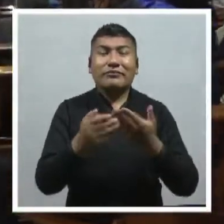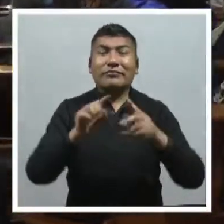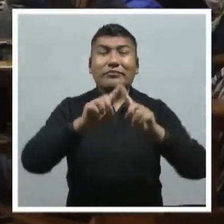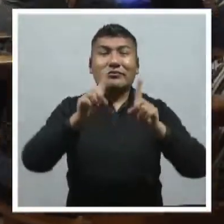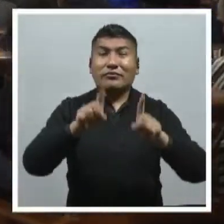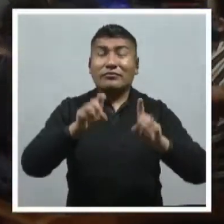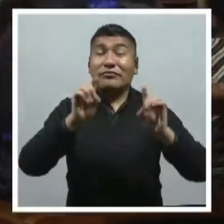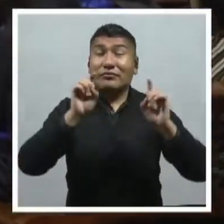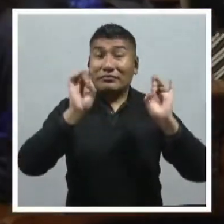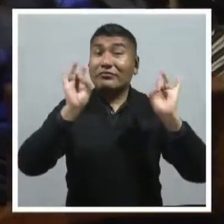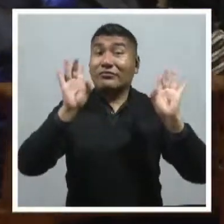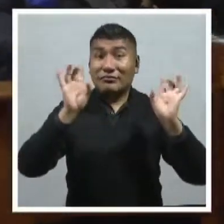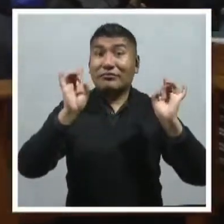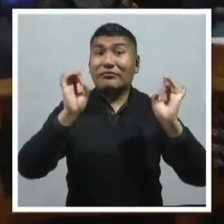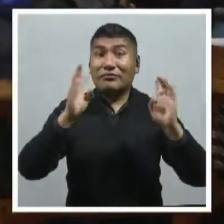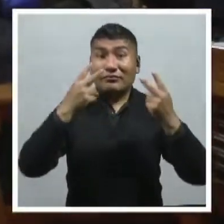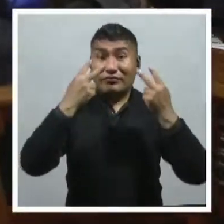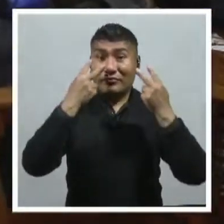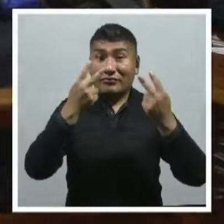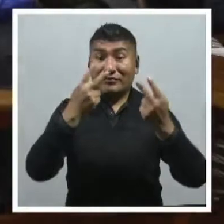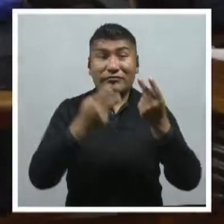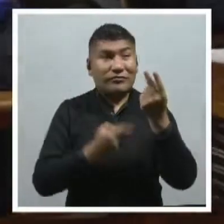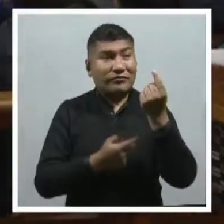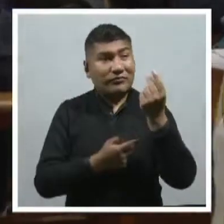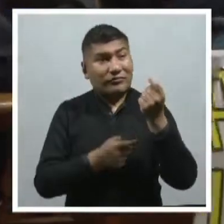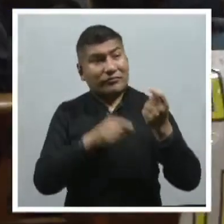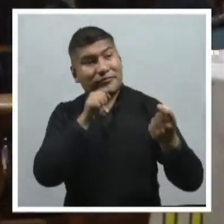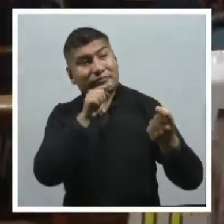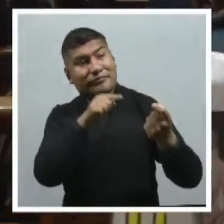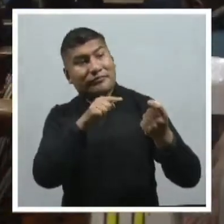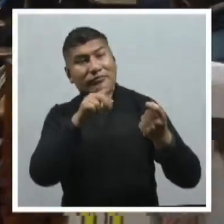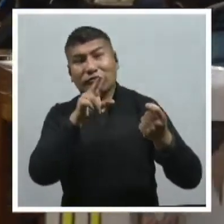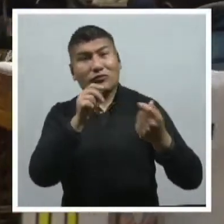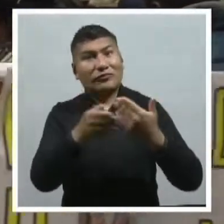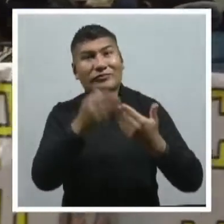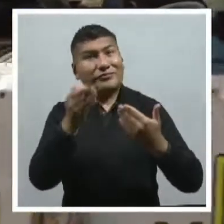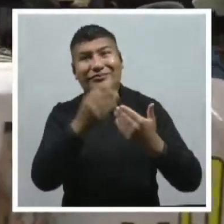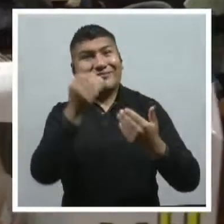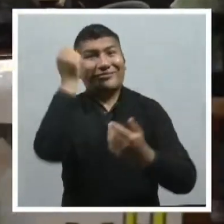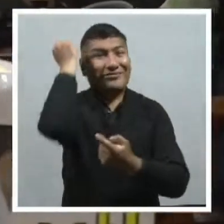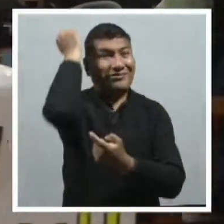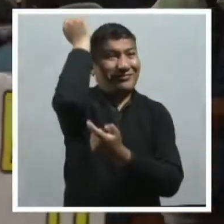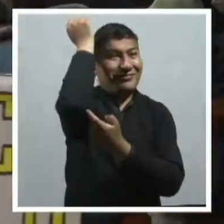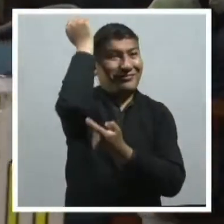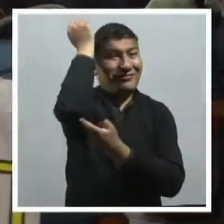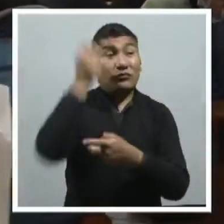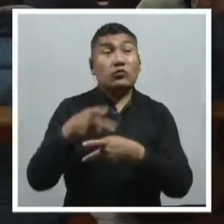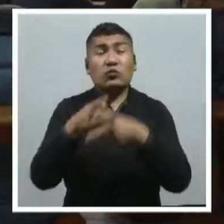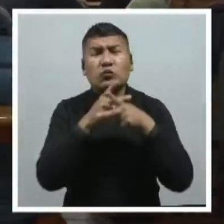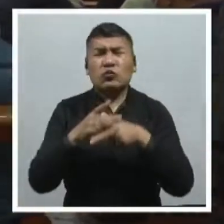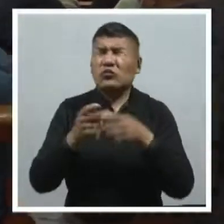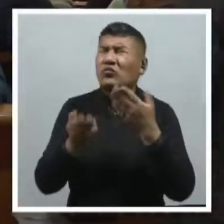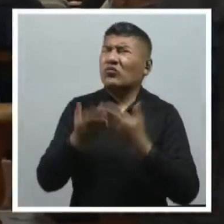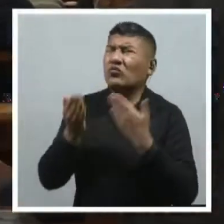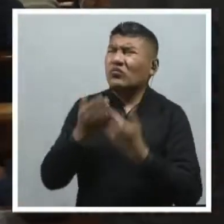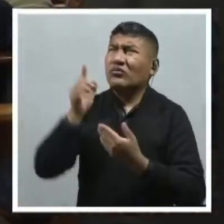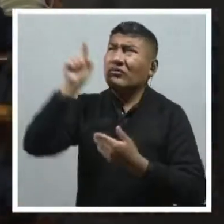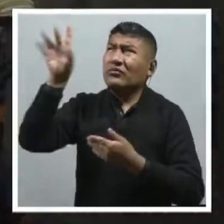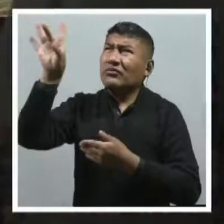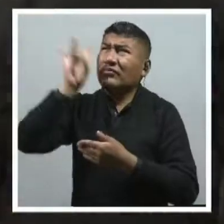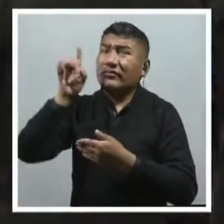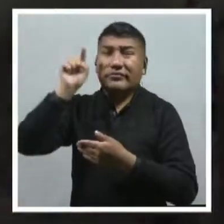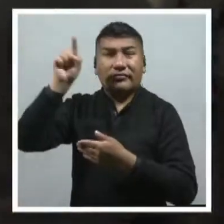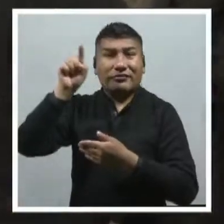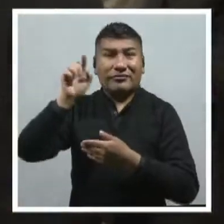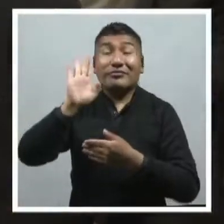Grave, sí, hermanos, vemos el dinero, caramba, no es fácil. Cuidado que estén diciendo, ah, facilito escoger al Señor, en